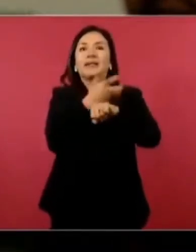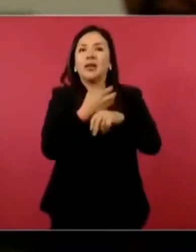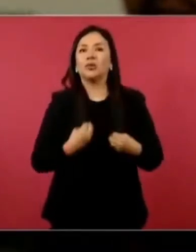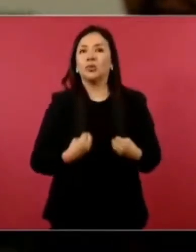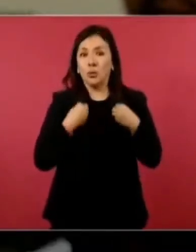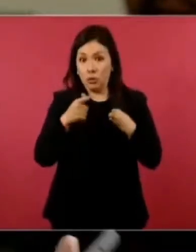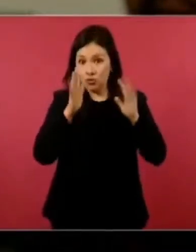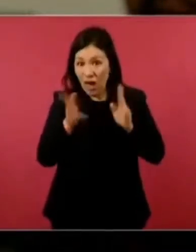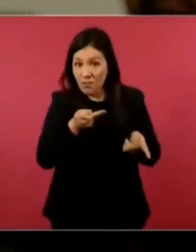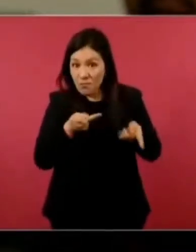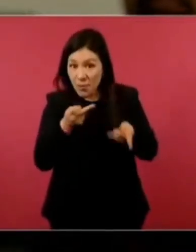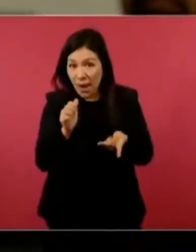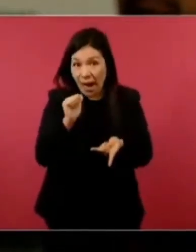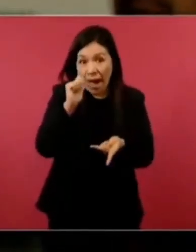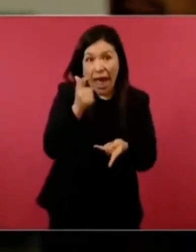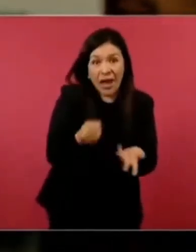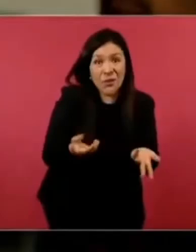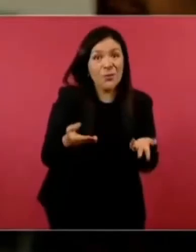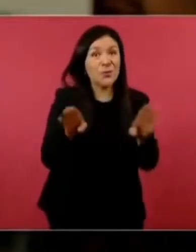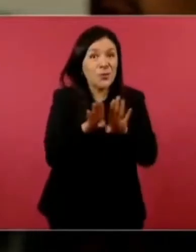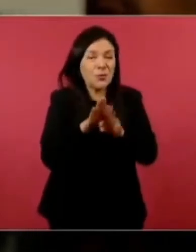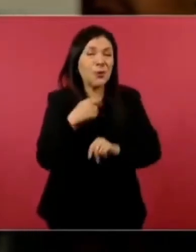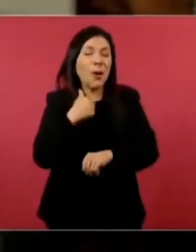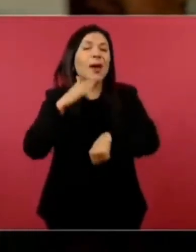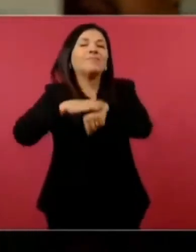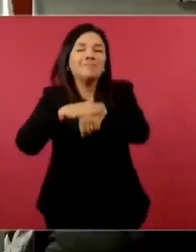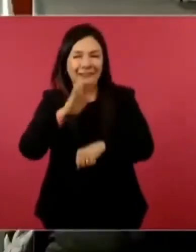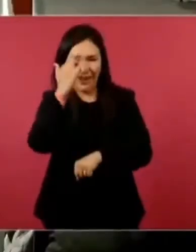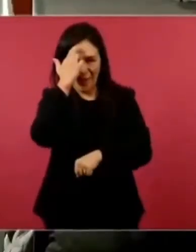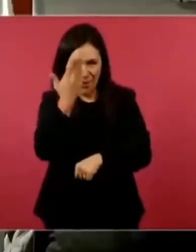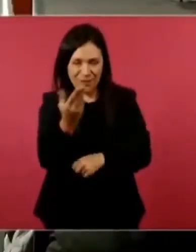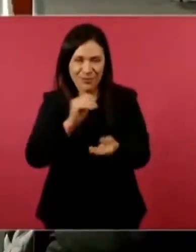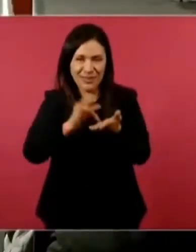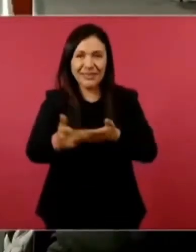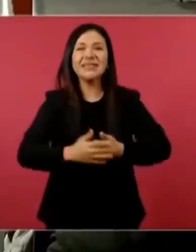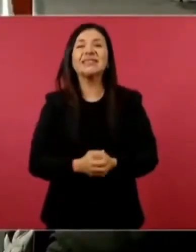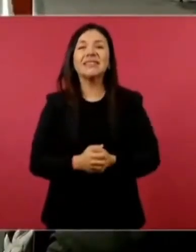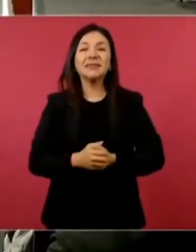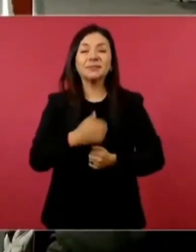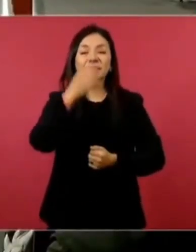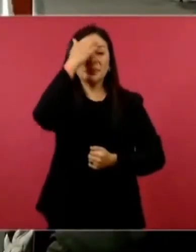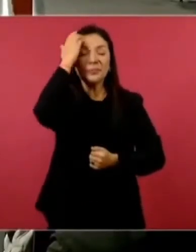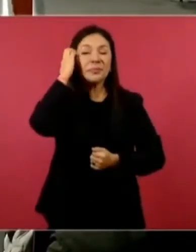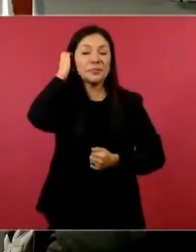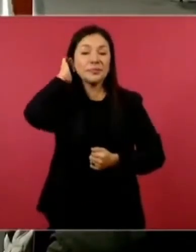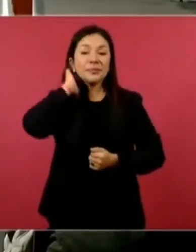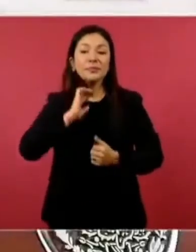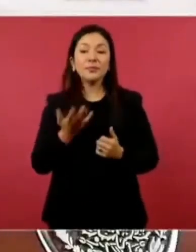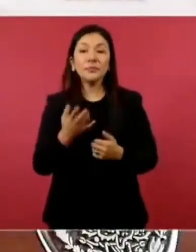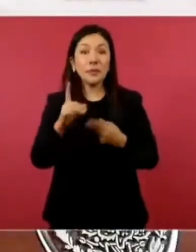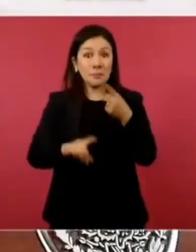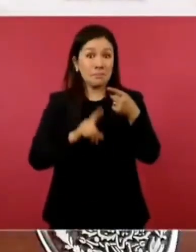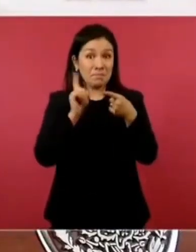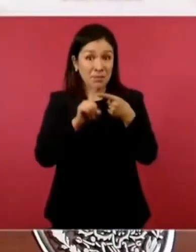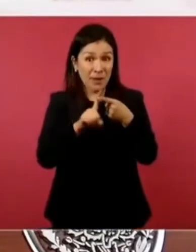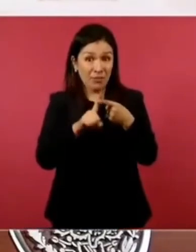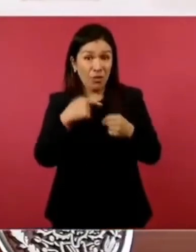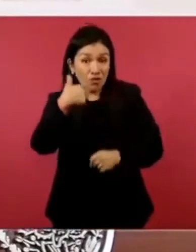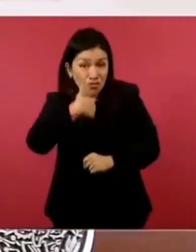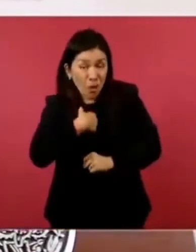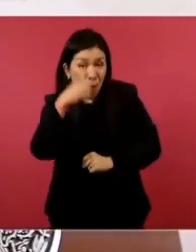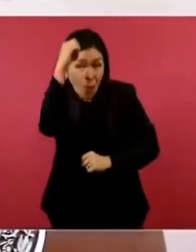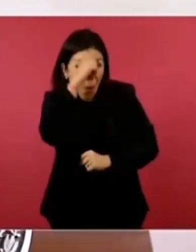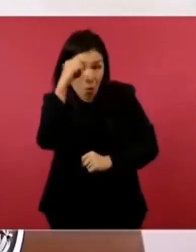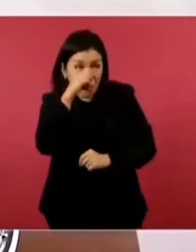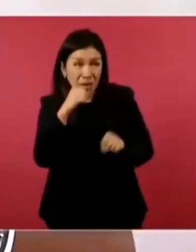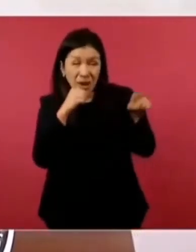preparado al respecto, nada más darle ese recordatorio. Muchas gracias. Bueno, lo primero es que yo no opino, ¿no?,